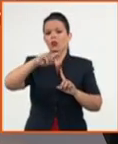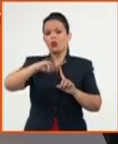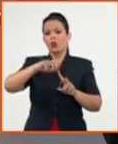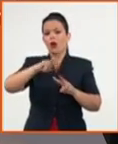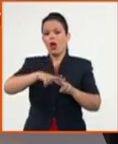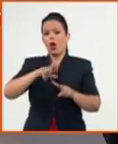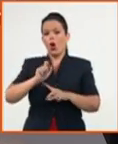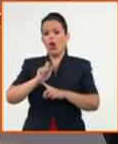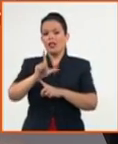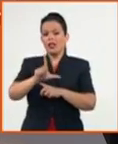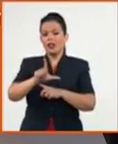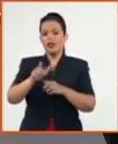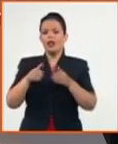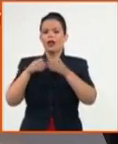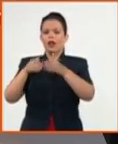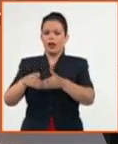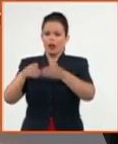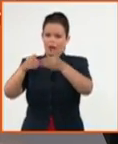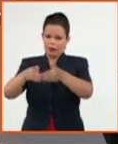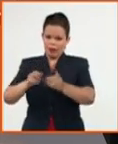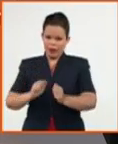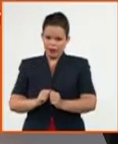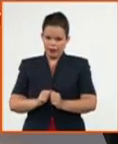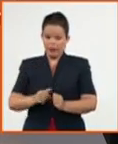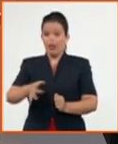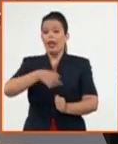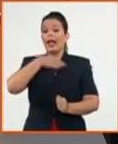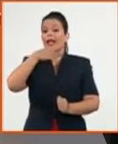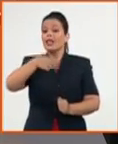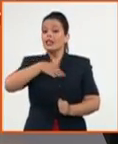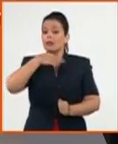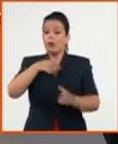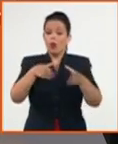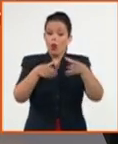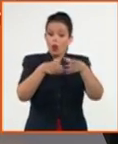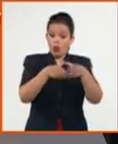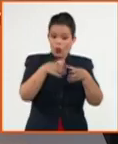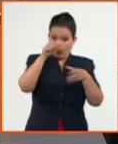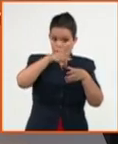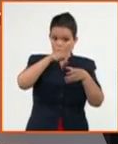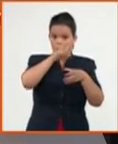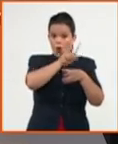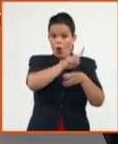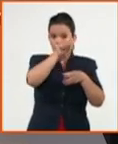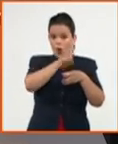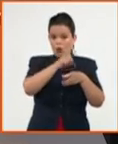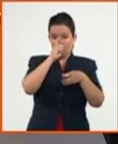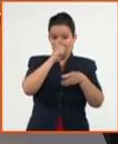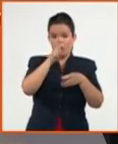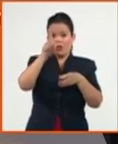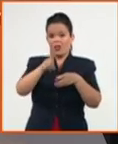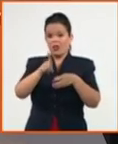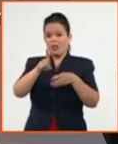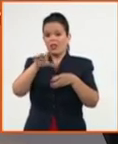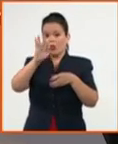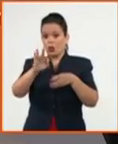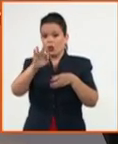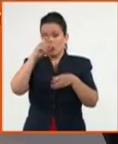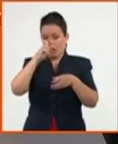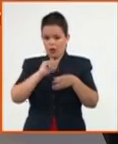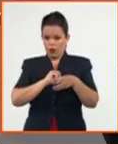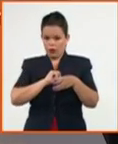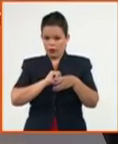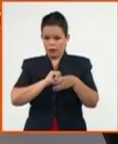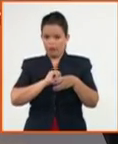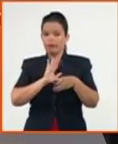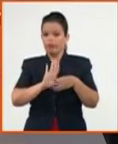insisto me refiero al grupo de 11 a 18 años este proceso pregunta bastante y transcurre muy bien hemos tenido